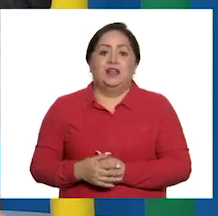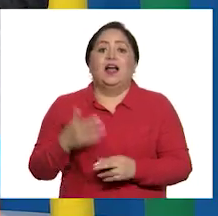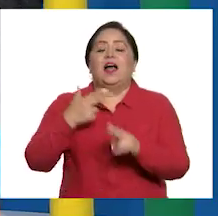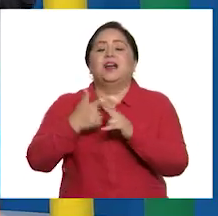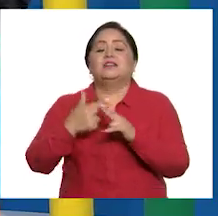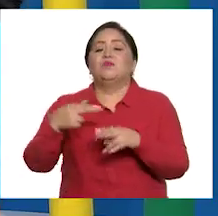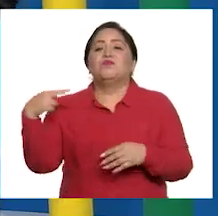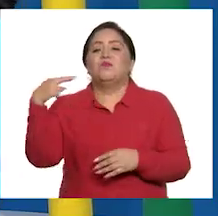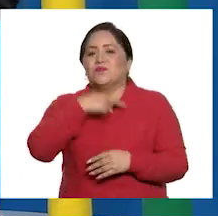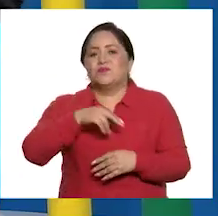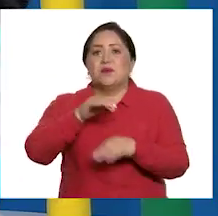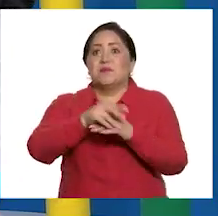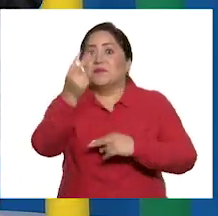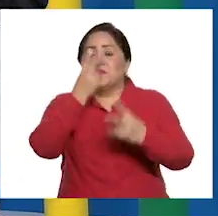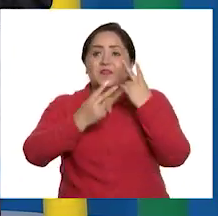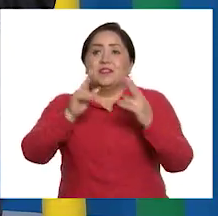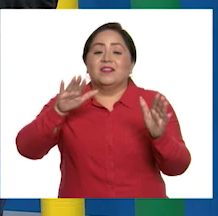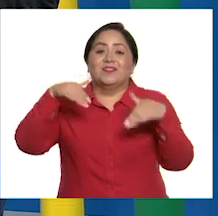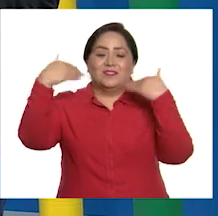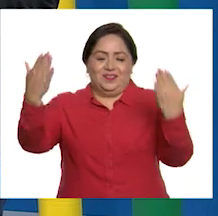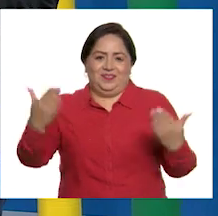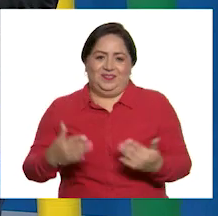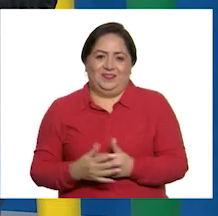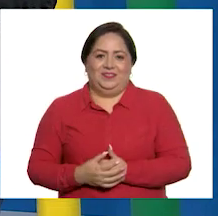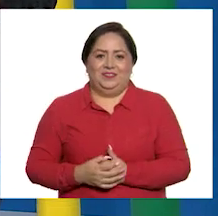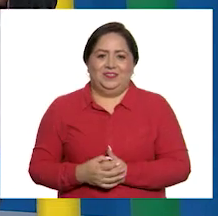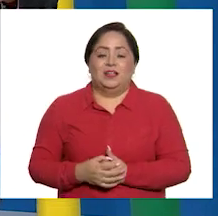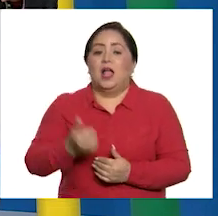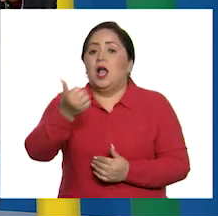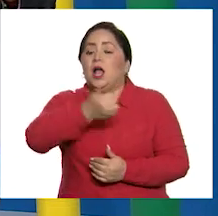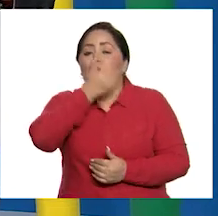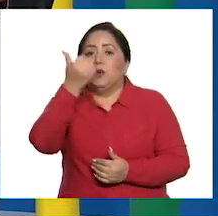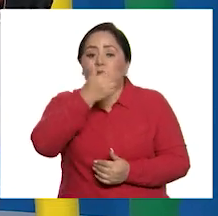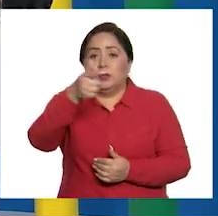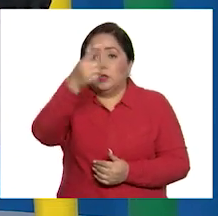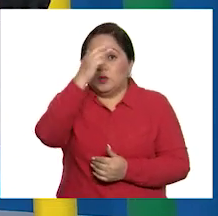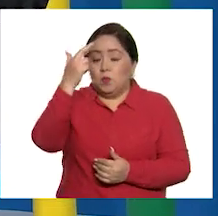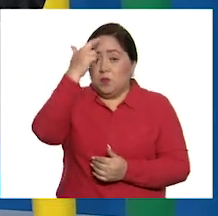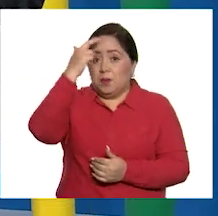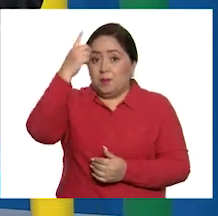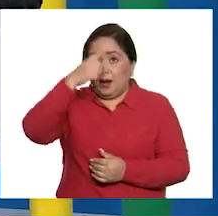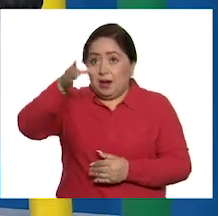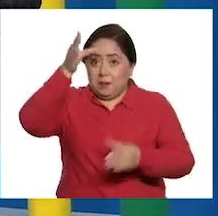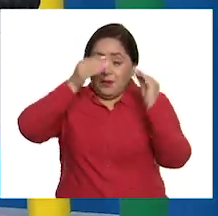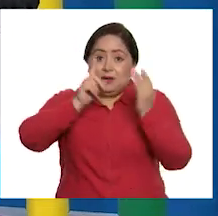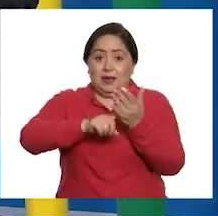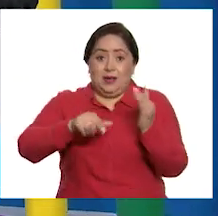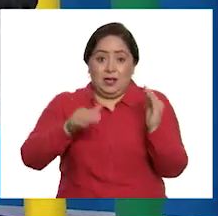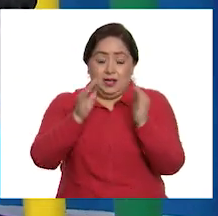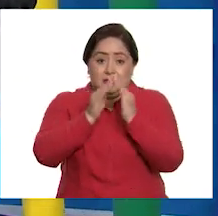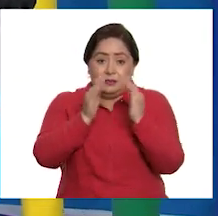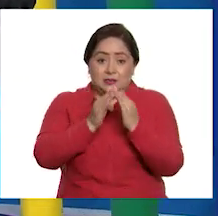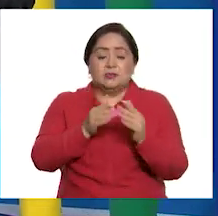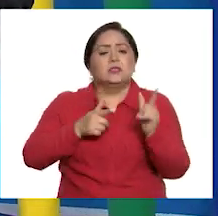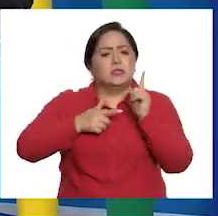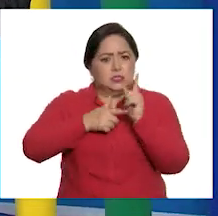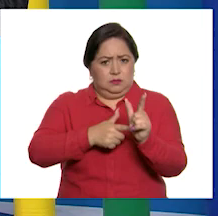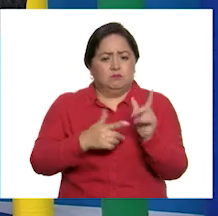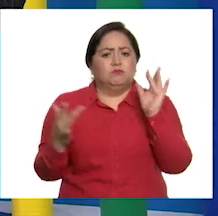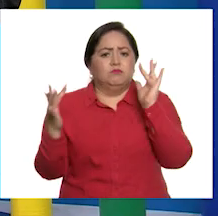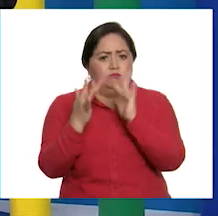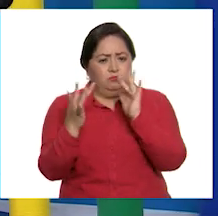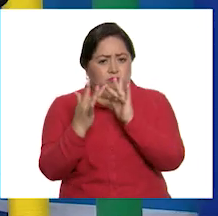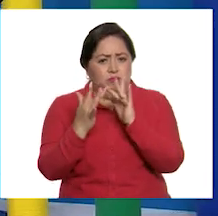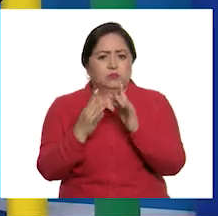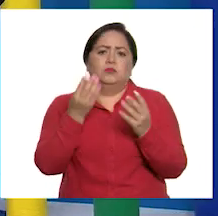¡Hasta pronto, amigos que nos ven del otro lado! Alumnas y alumnos, recuerden que para aprender en casa, seguiremos en